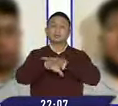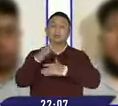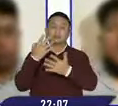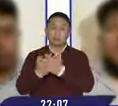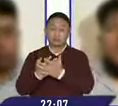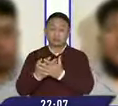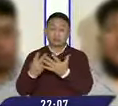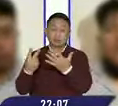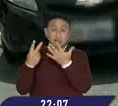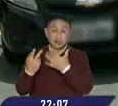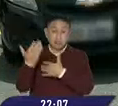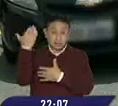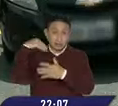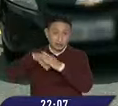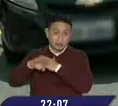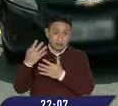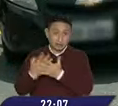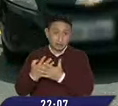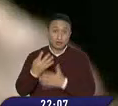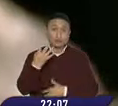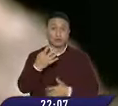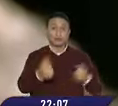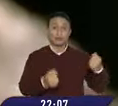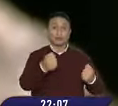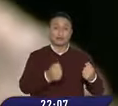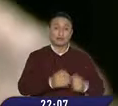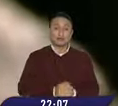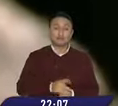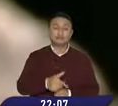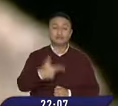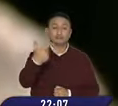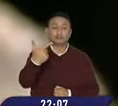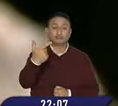7 con antecedentes por robo, 4 vehículos retenidos y un arma de fuego decomisada.